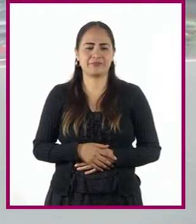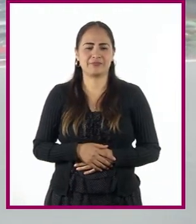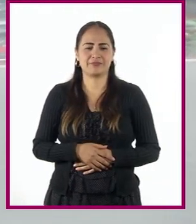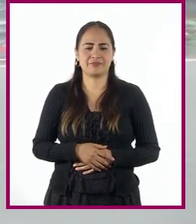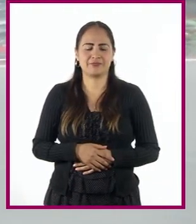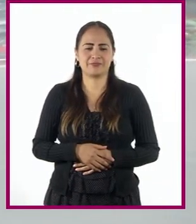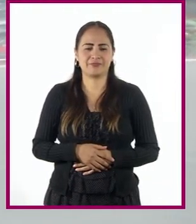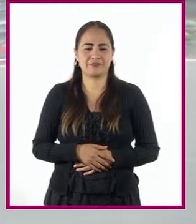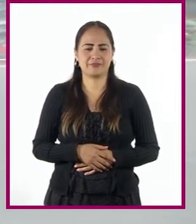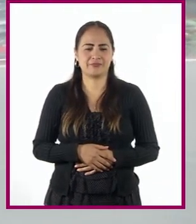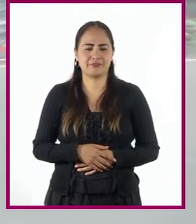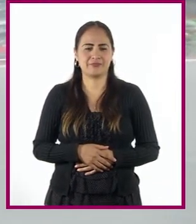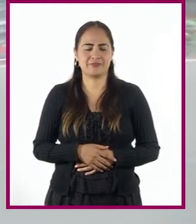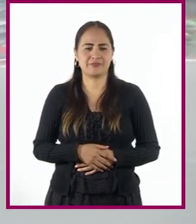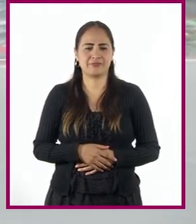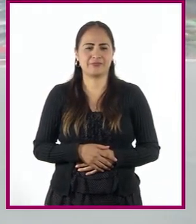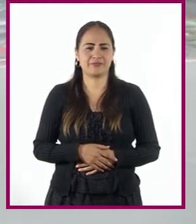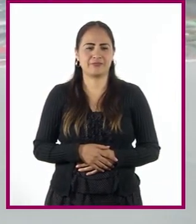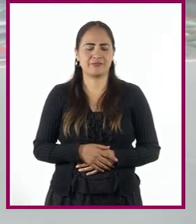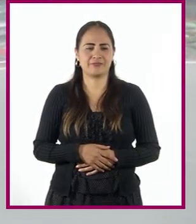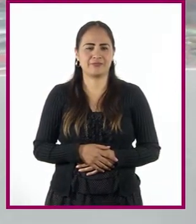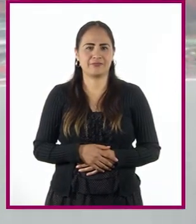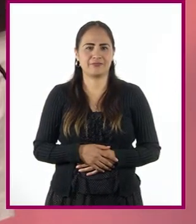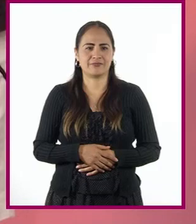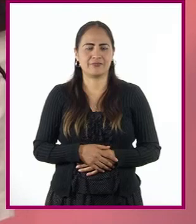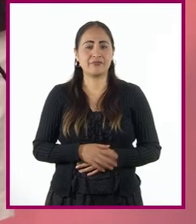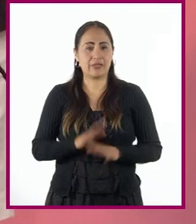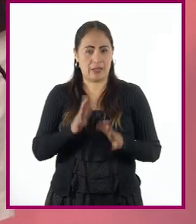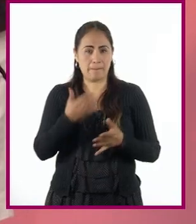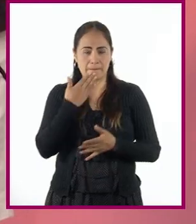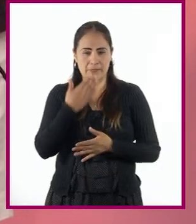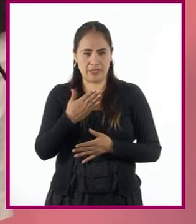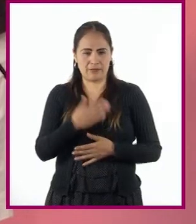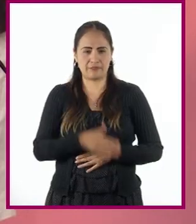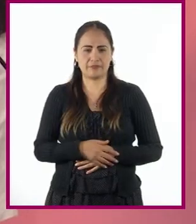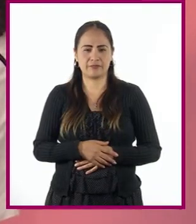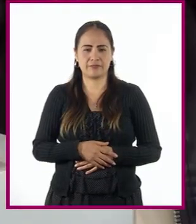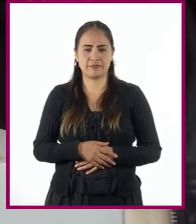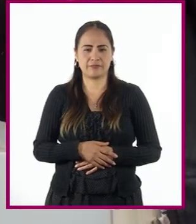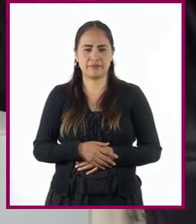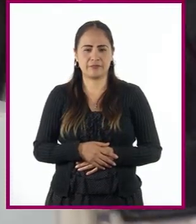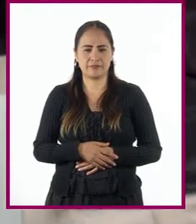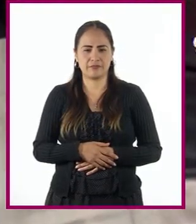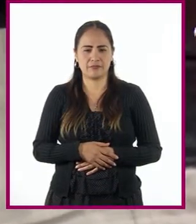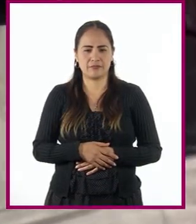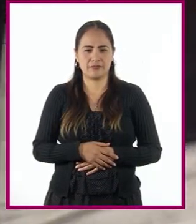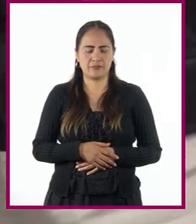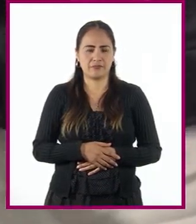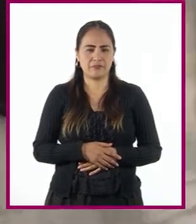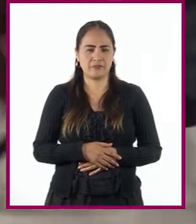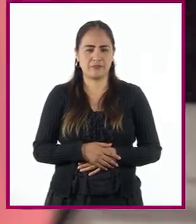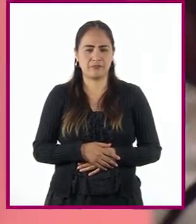la cinta adhesiva. Vamos a dejar que encienda y una vez que enciende,